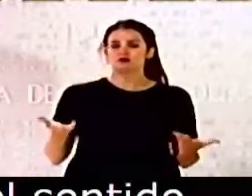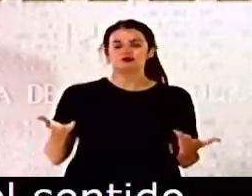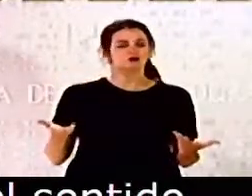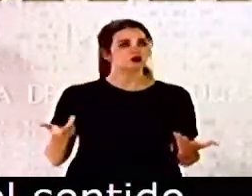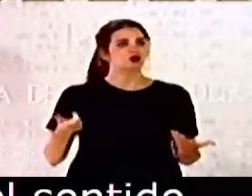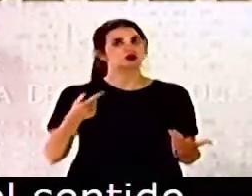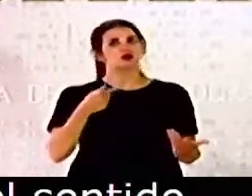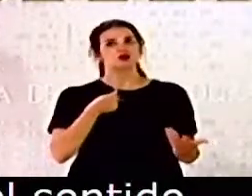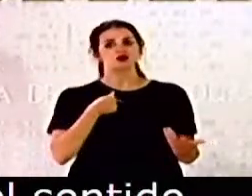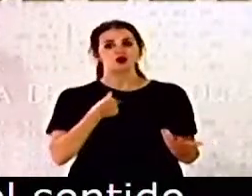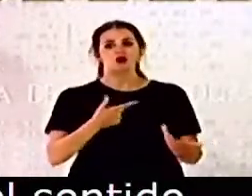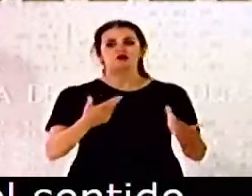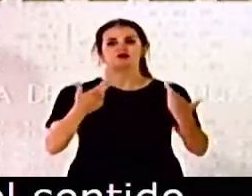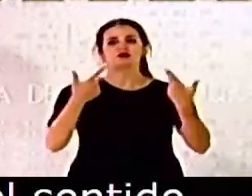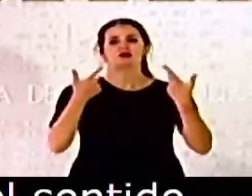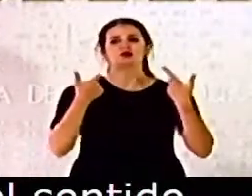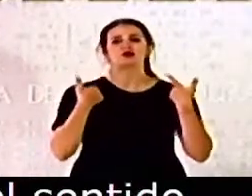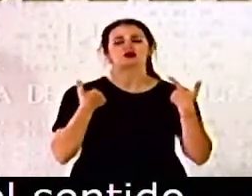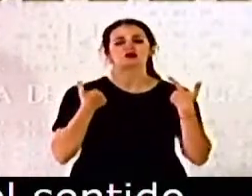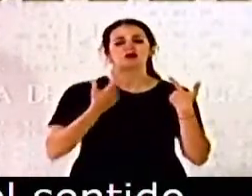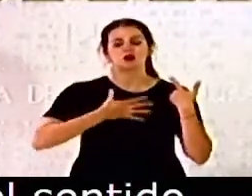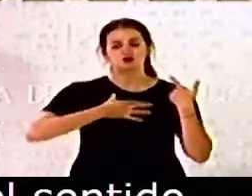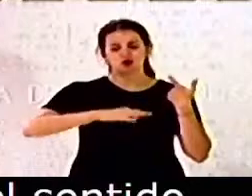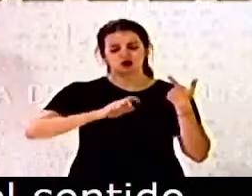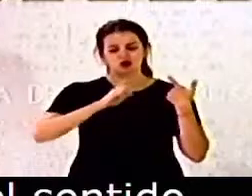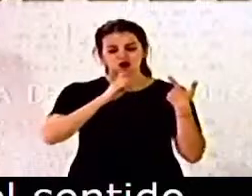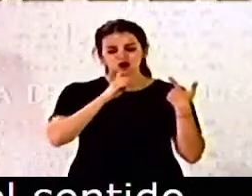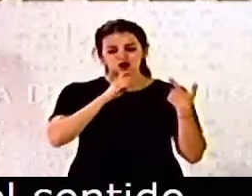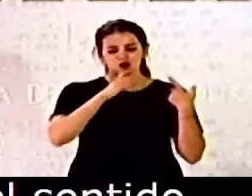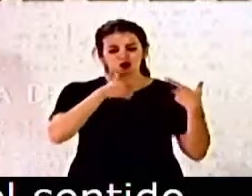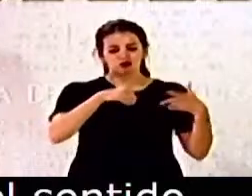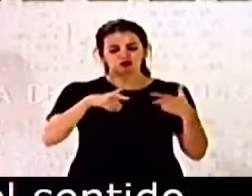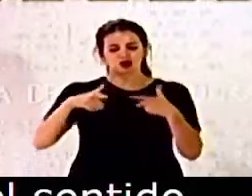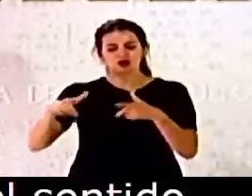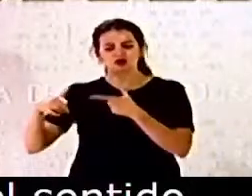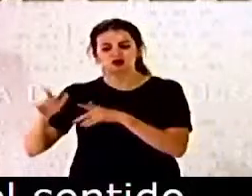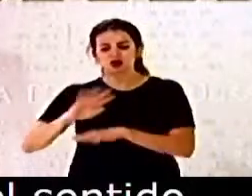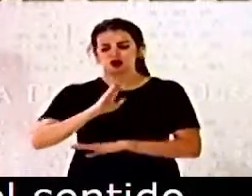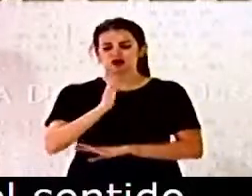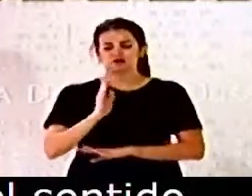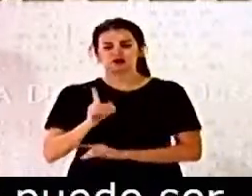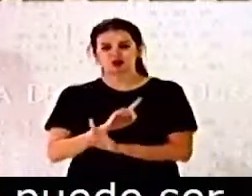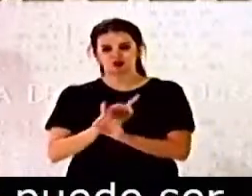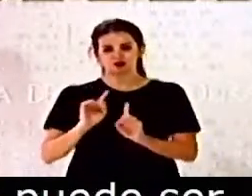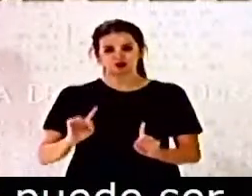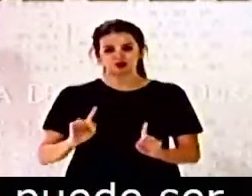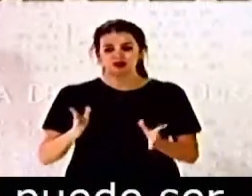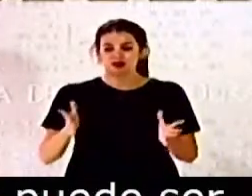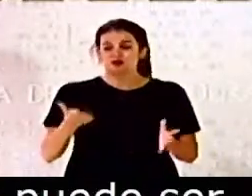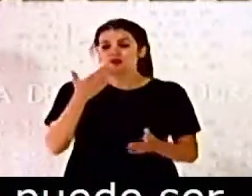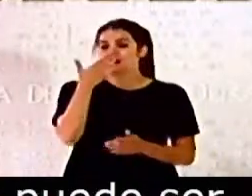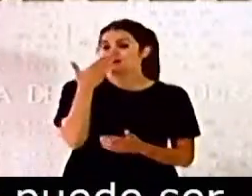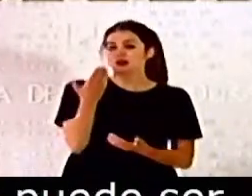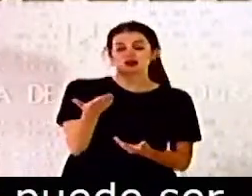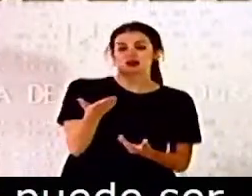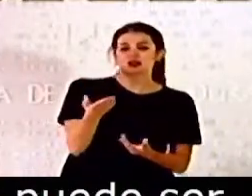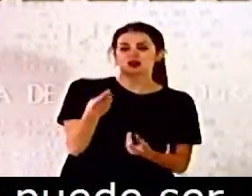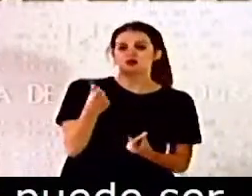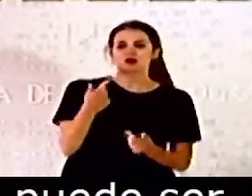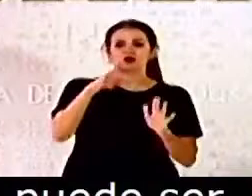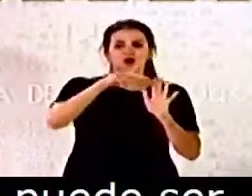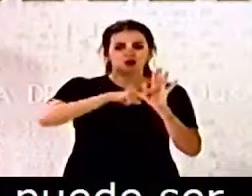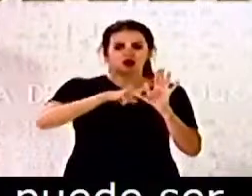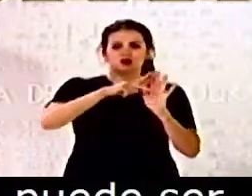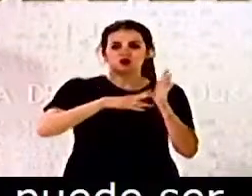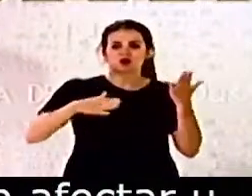¿Cómo puedo ser responsable sin afectar a los sectores productivos? Porque es verdad que nadie puede recoger en una norma toda